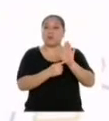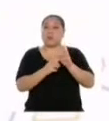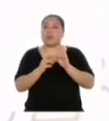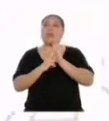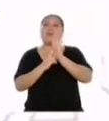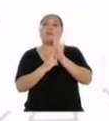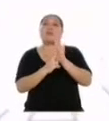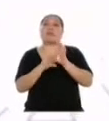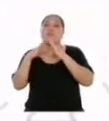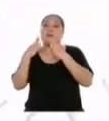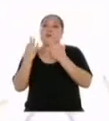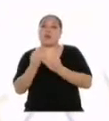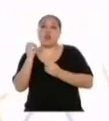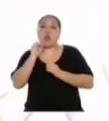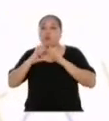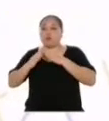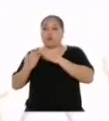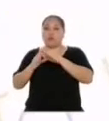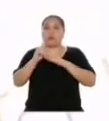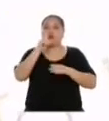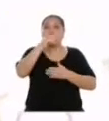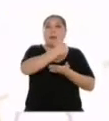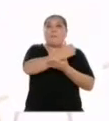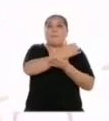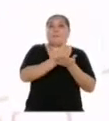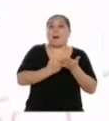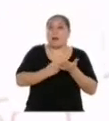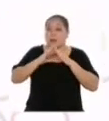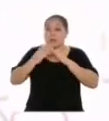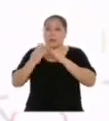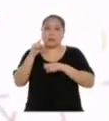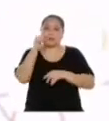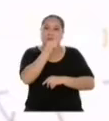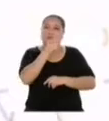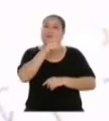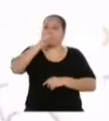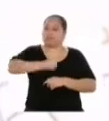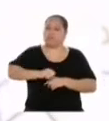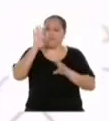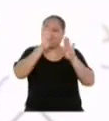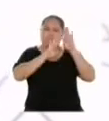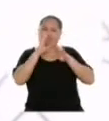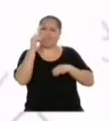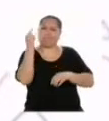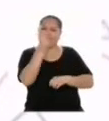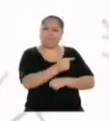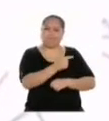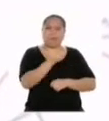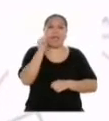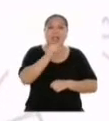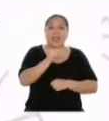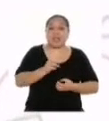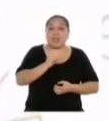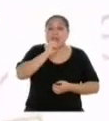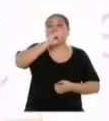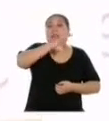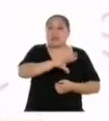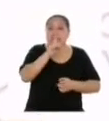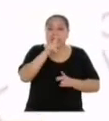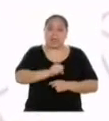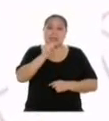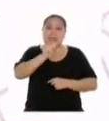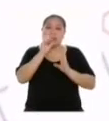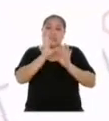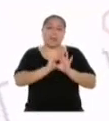o de nuestra localidad, es una parte de la población por la que tenemos que preocuparnos. A ellos les debemos comunicar